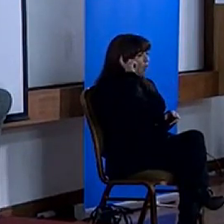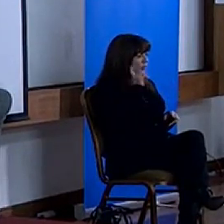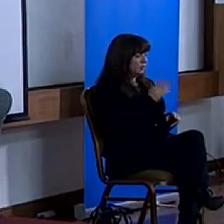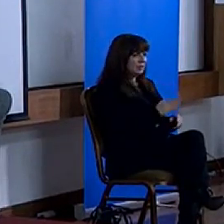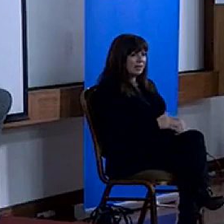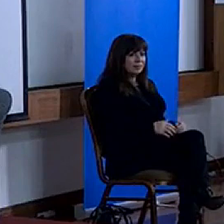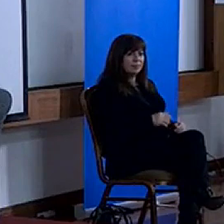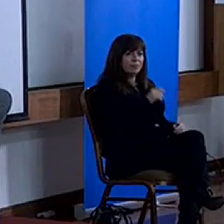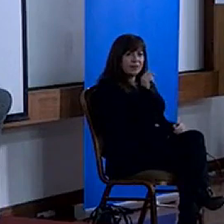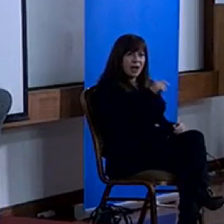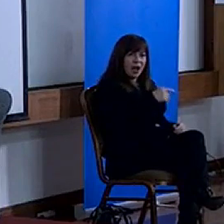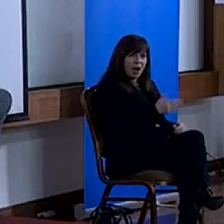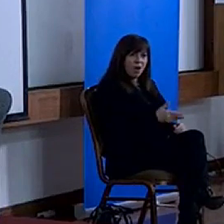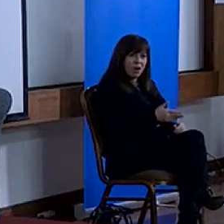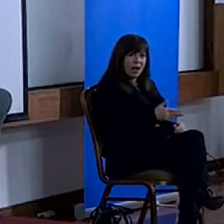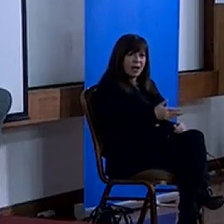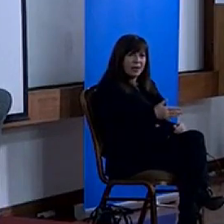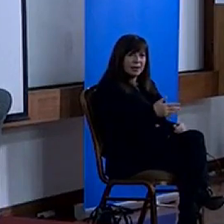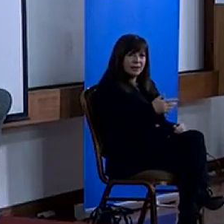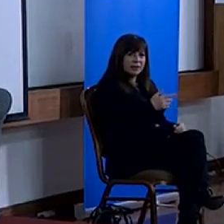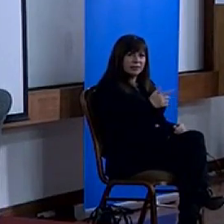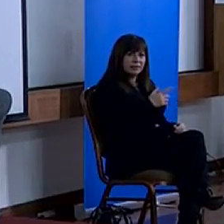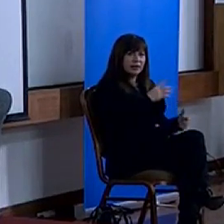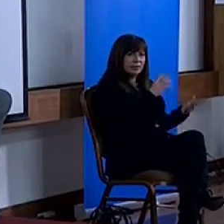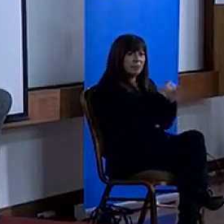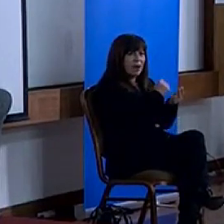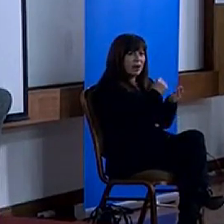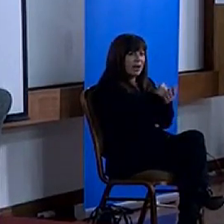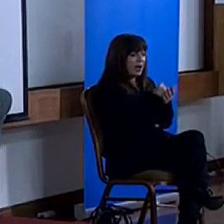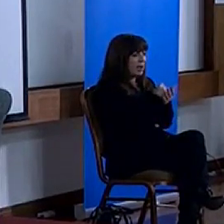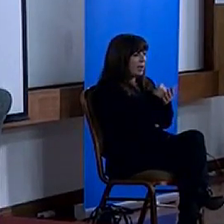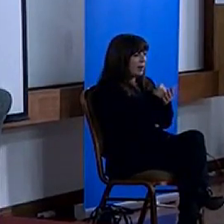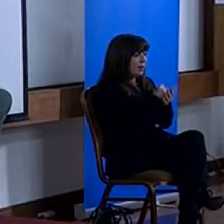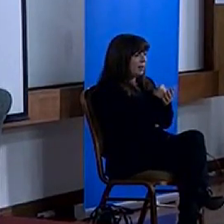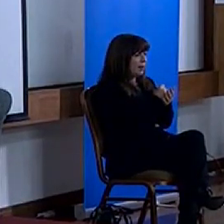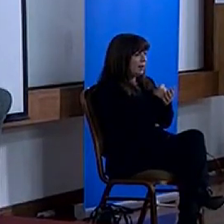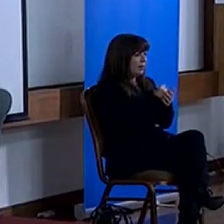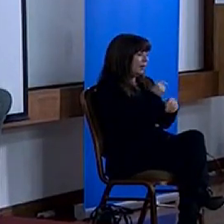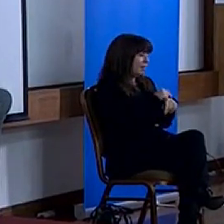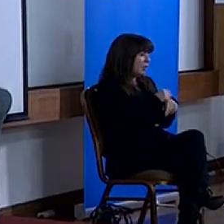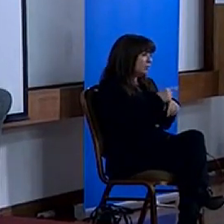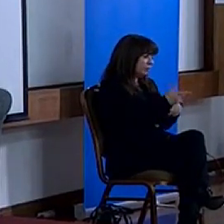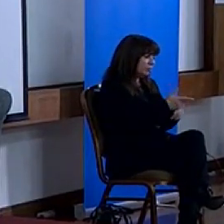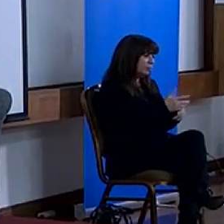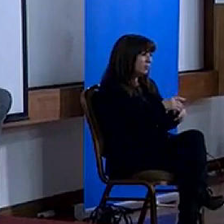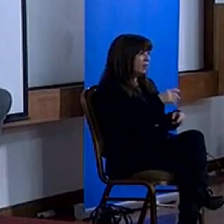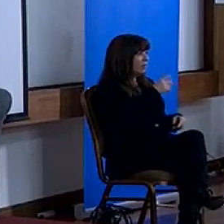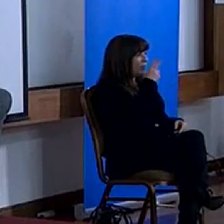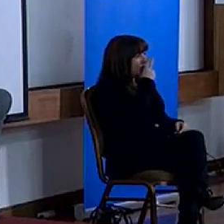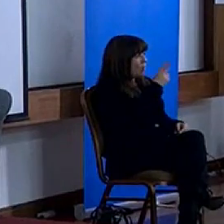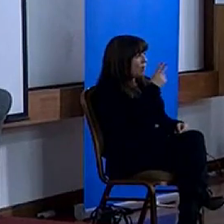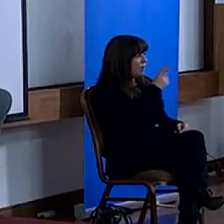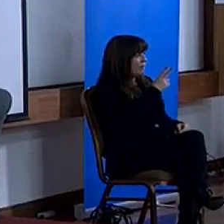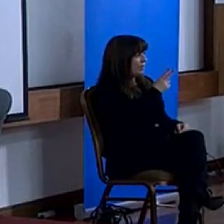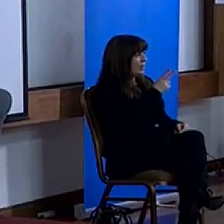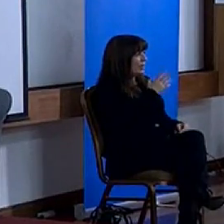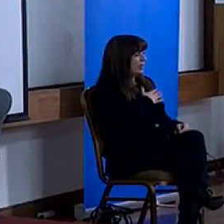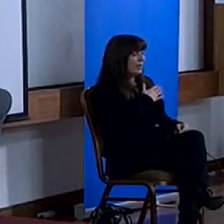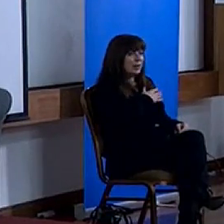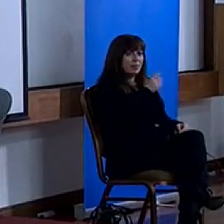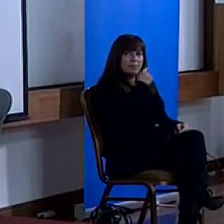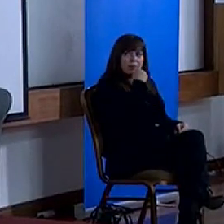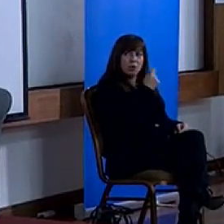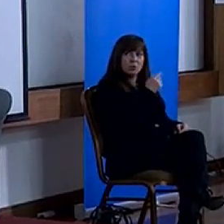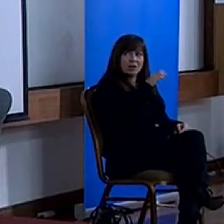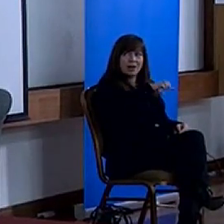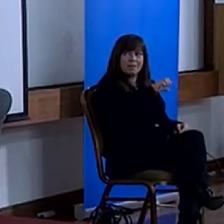respecto. Pero ahora un poco para poder aterrizar, y como decimos acá en Chile, la pelota en el piso, quería partir